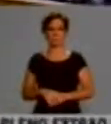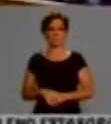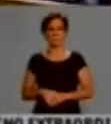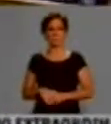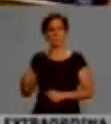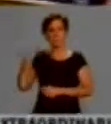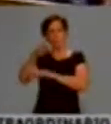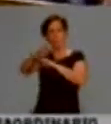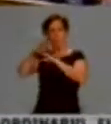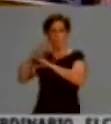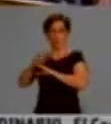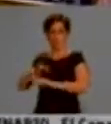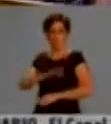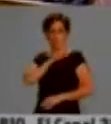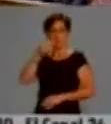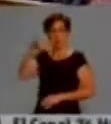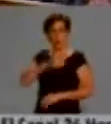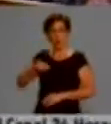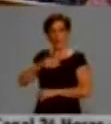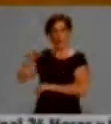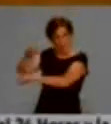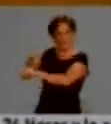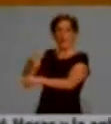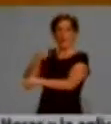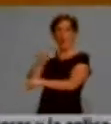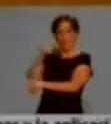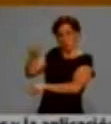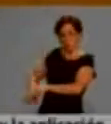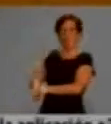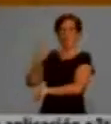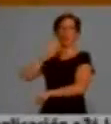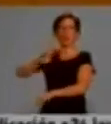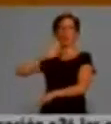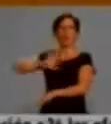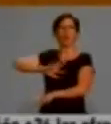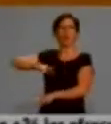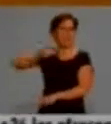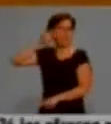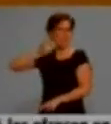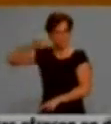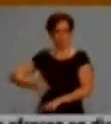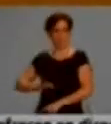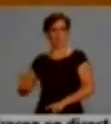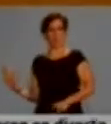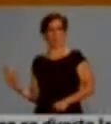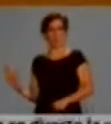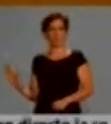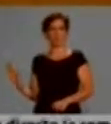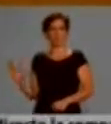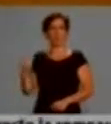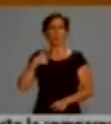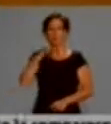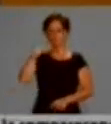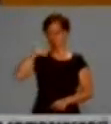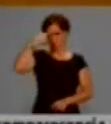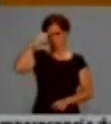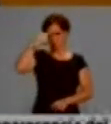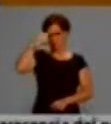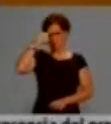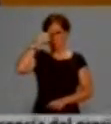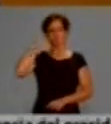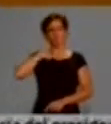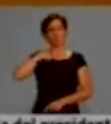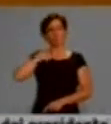contra el señor Bárcenas, al que, fíjese, llamó delincuente en varias ocasiones, no presunto delincuente, delincuente. Y la pregunta es, ¿cuándo pasó el